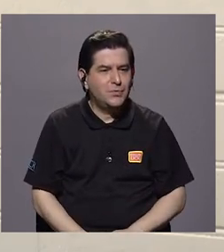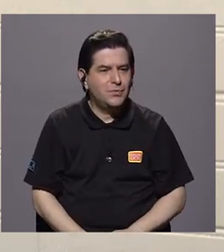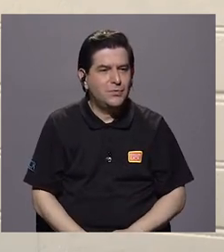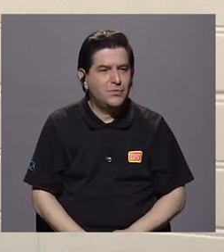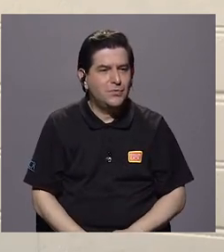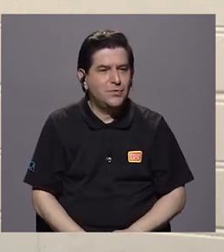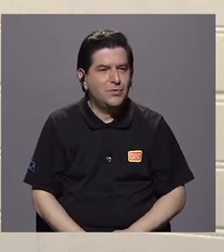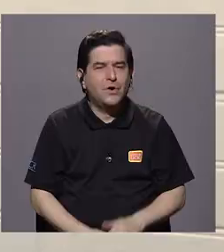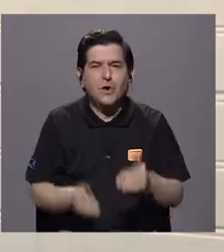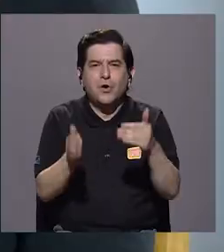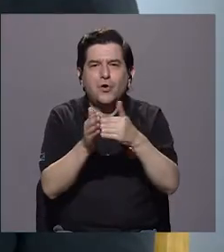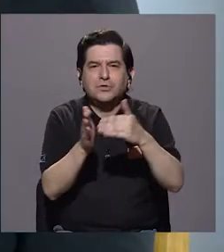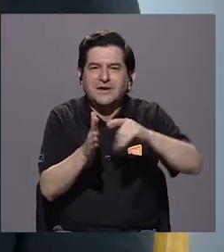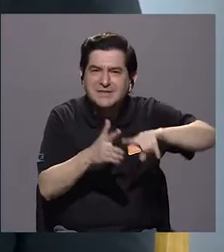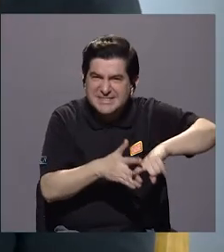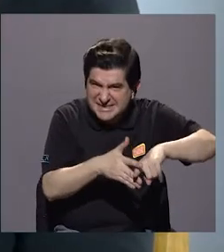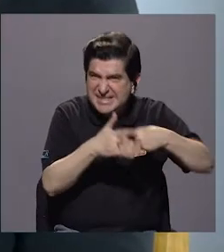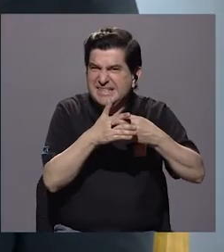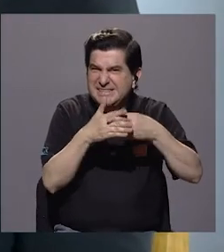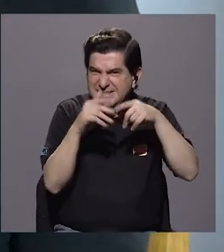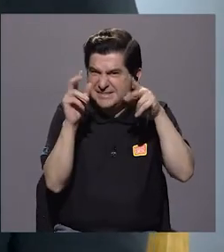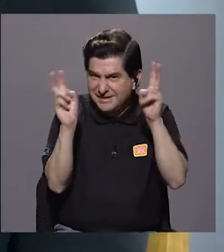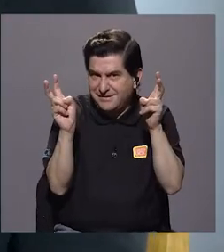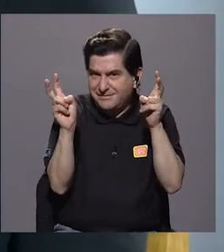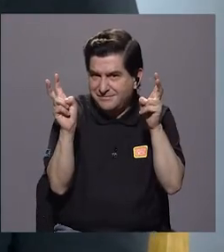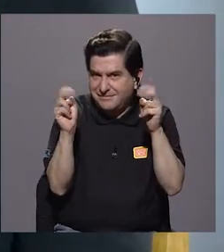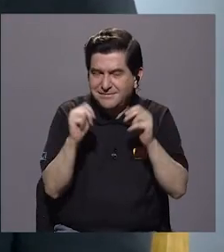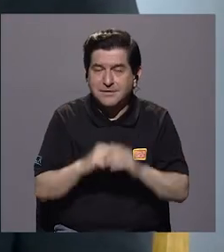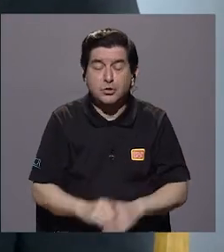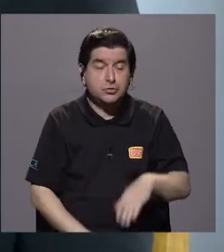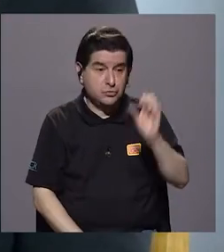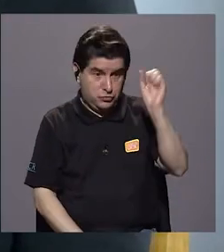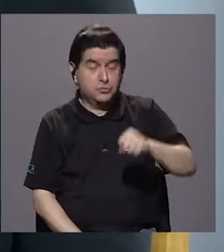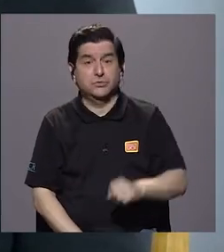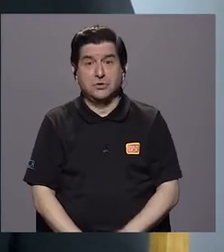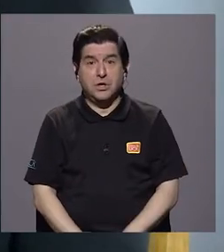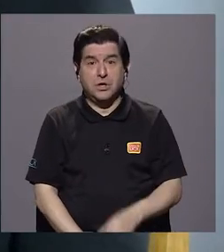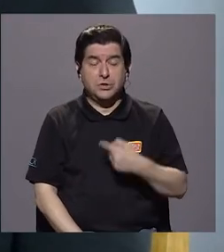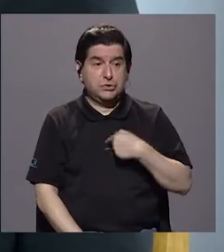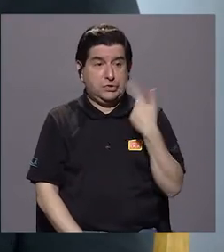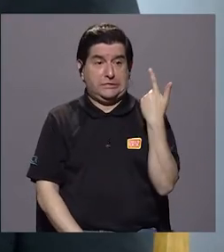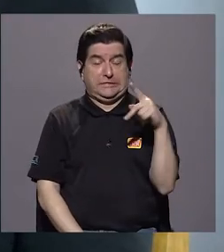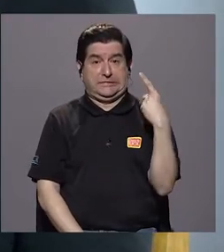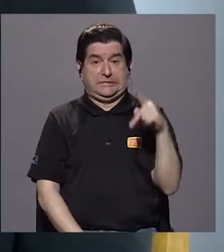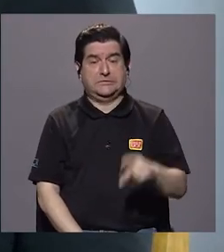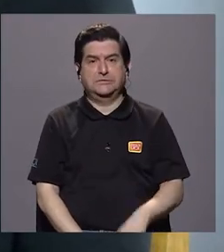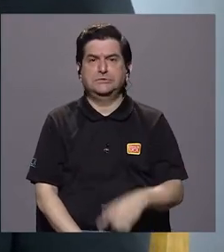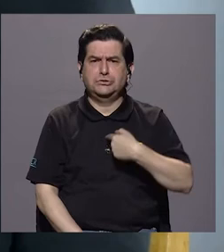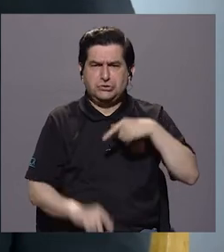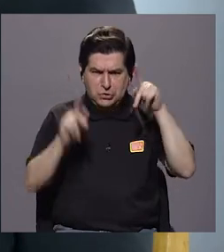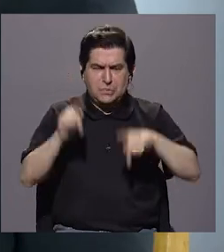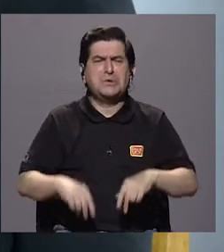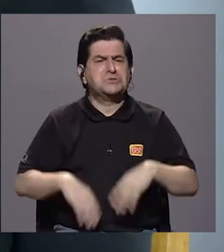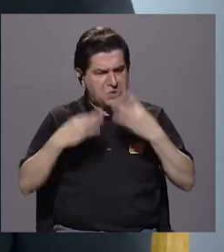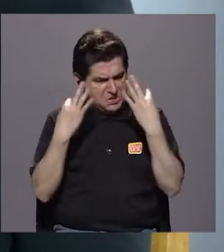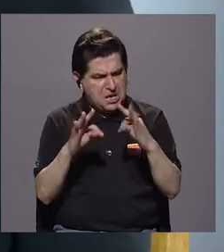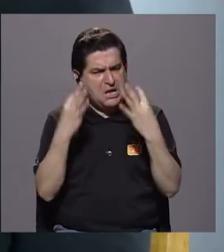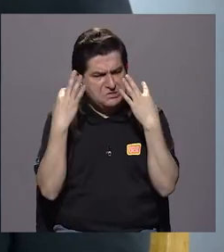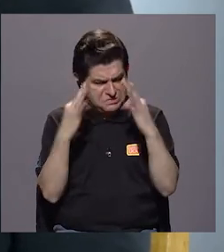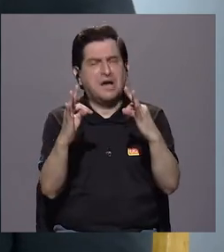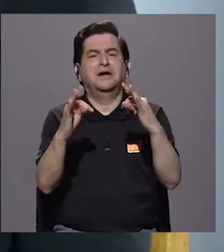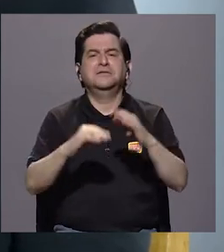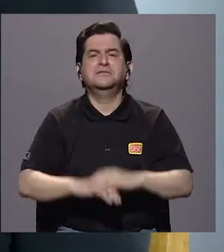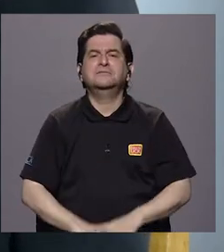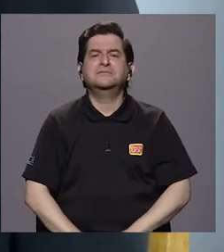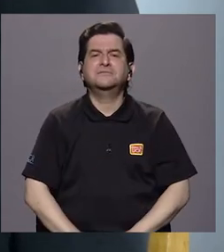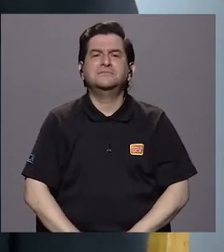su reinicio verdaderamente. Es su reinicio ese. Pues sí, es que me tomé mucho riesgo. Yo soy una persona arriesgada y aventada, me aviento,